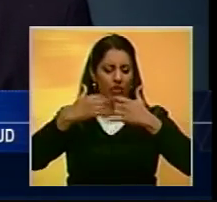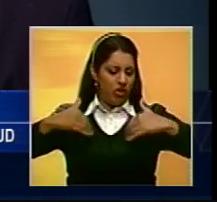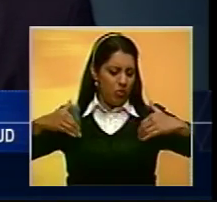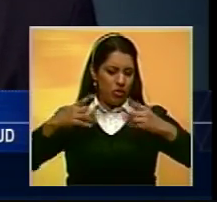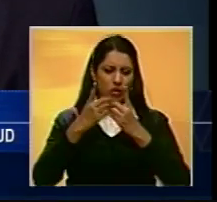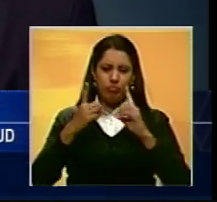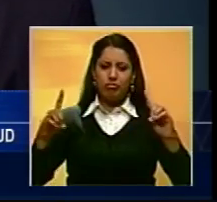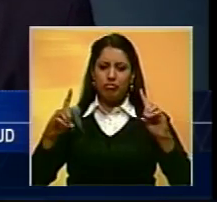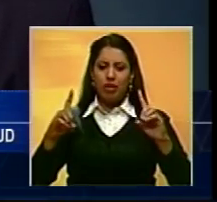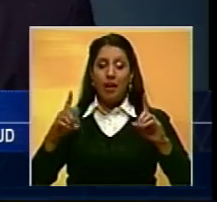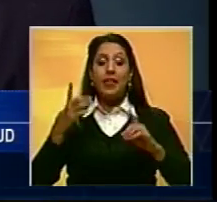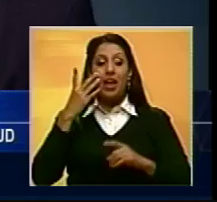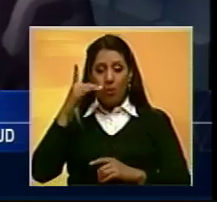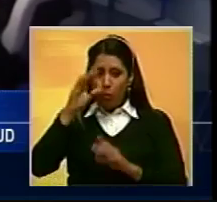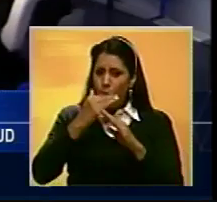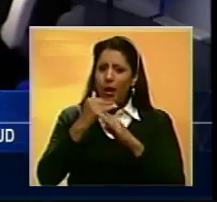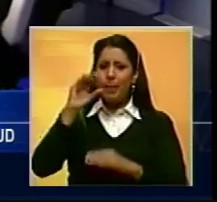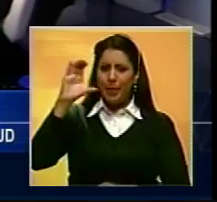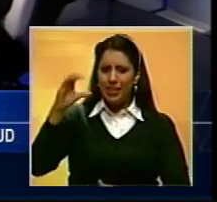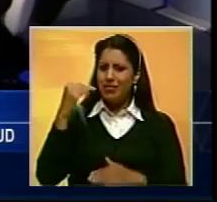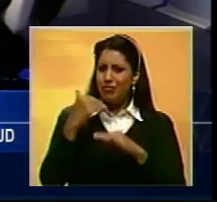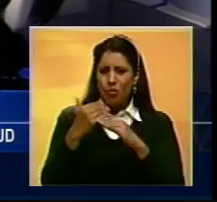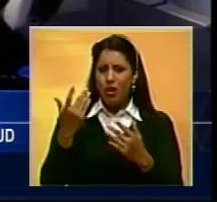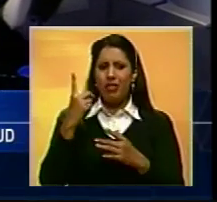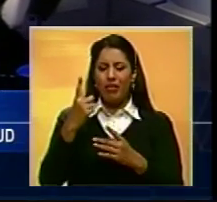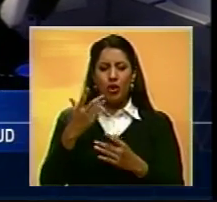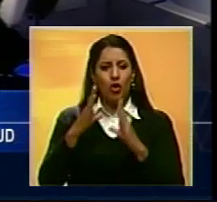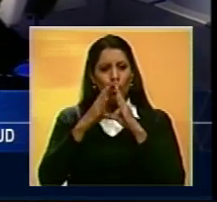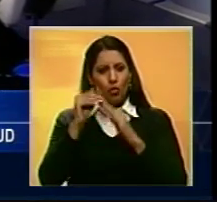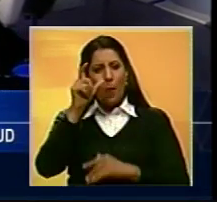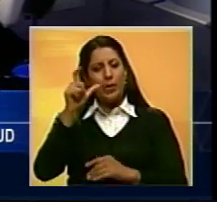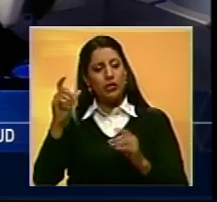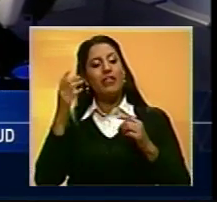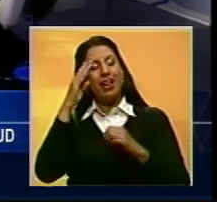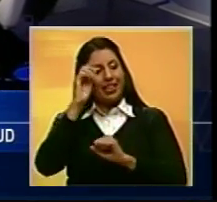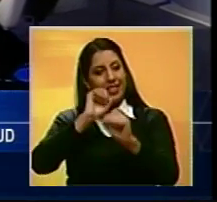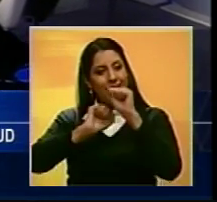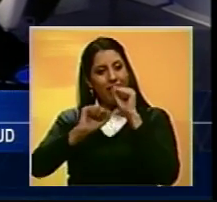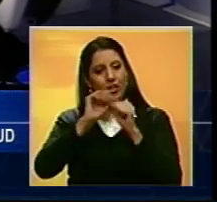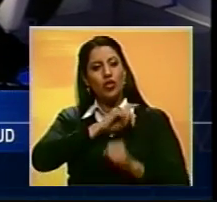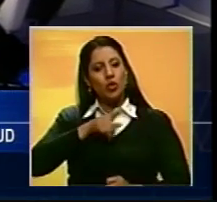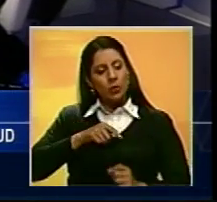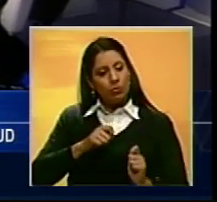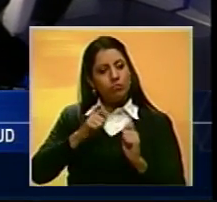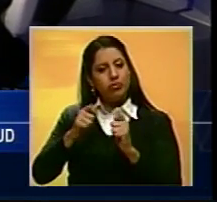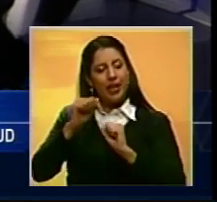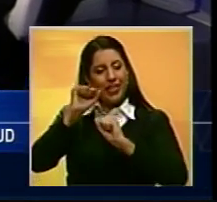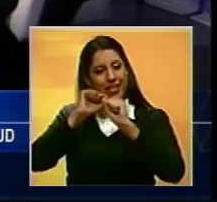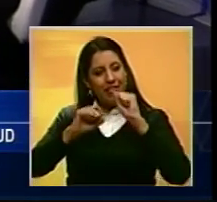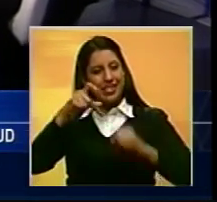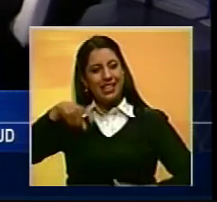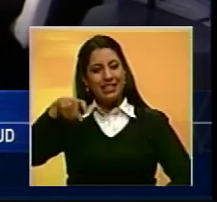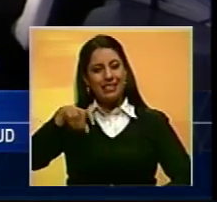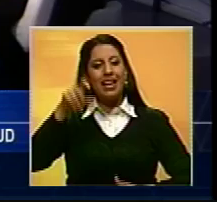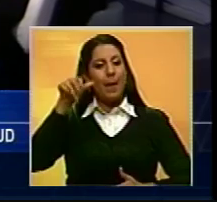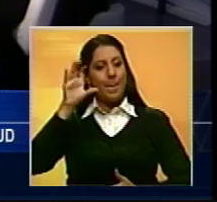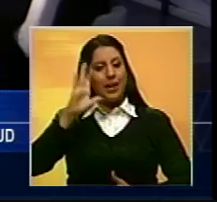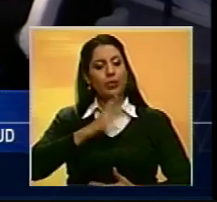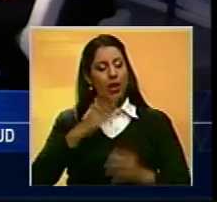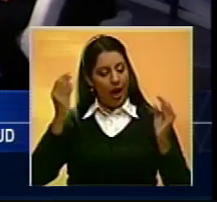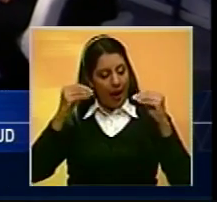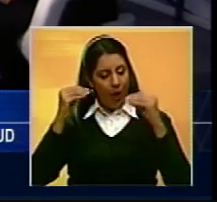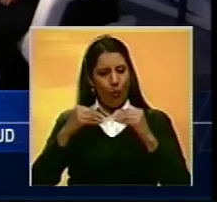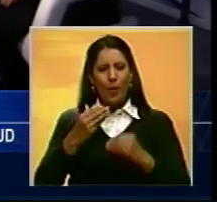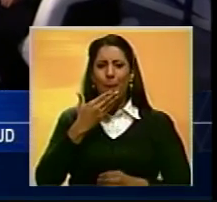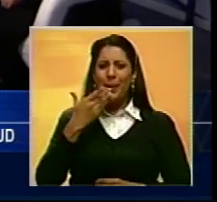se destruye. Igual es un país, pero lo importante es que todo el mundo ha defendido y hemos defendido la necesidad de que este país se ponga de acuerdo